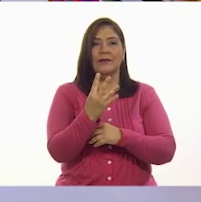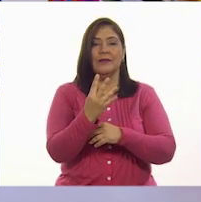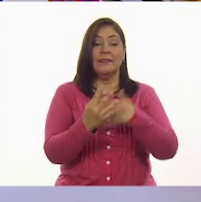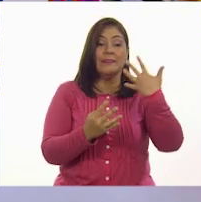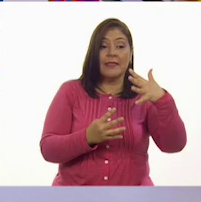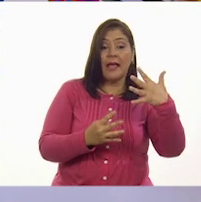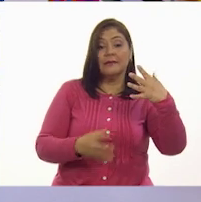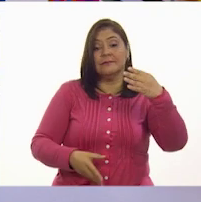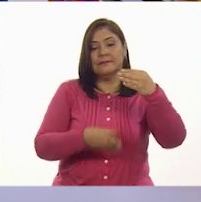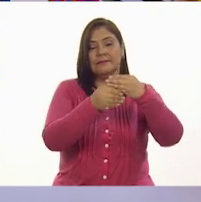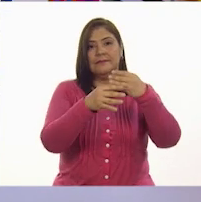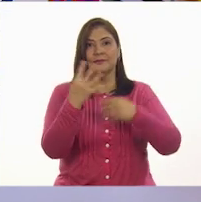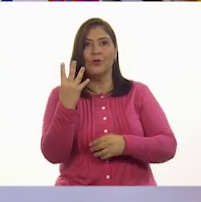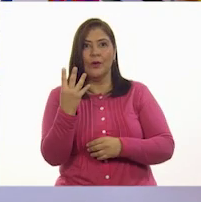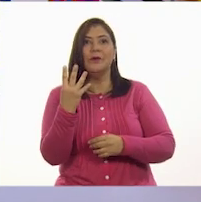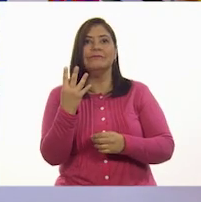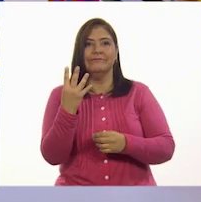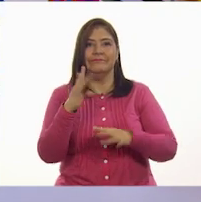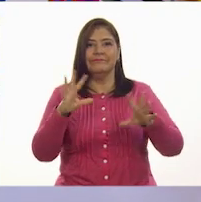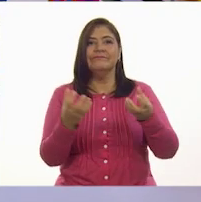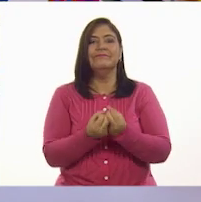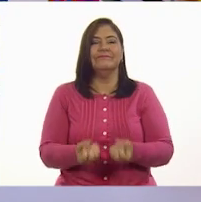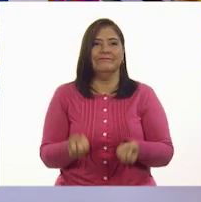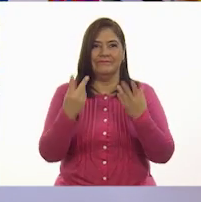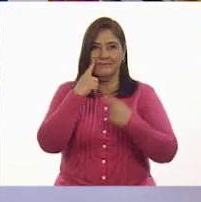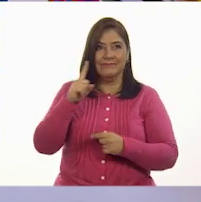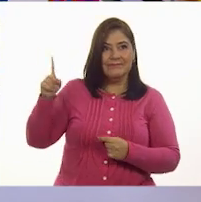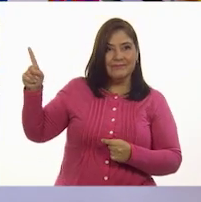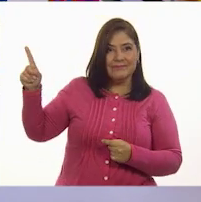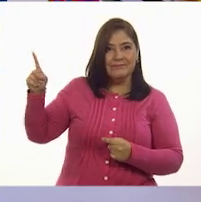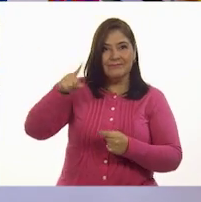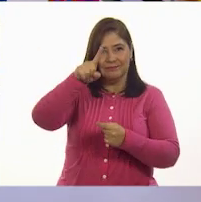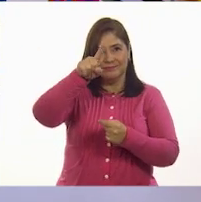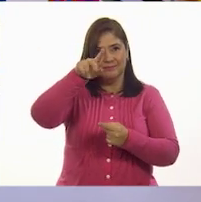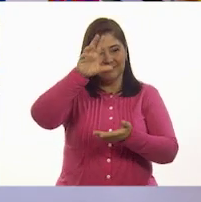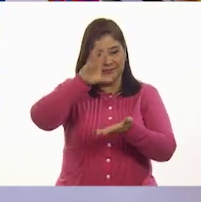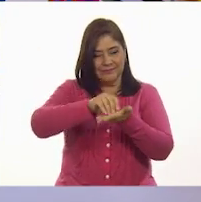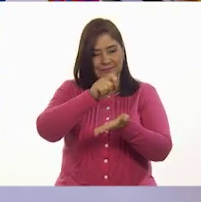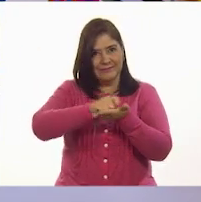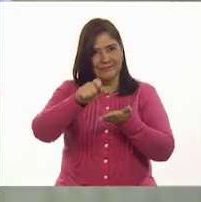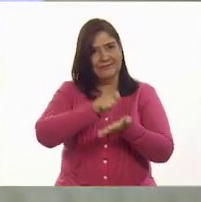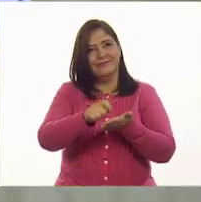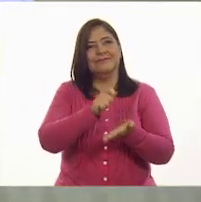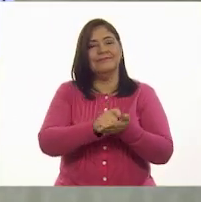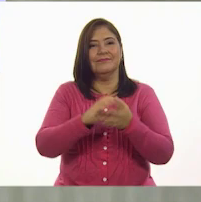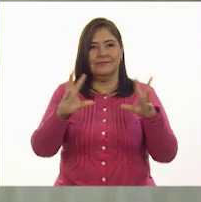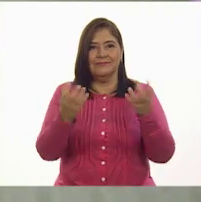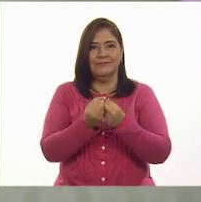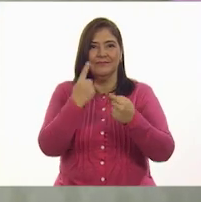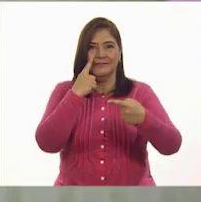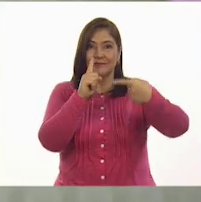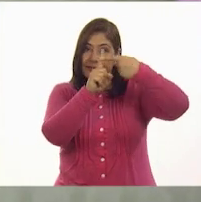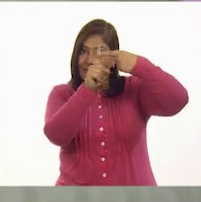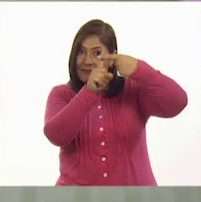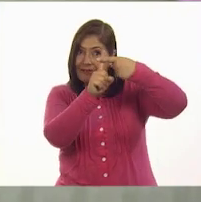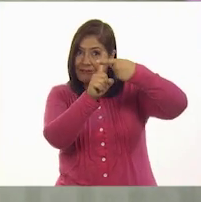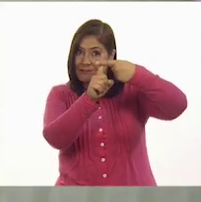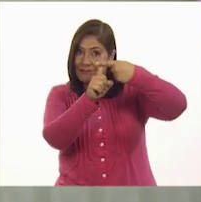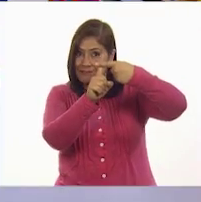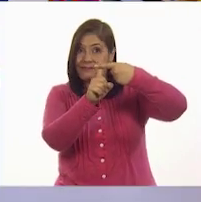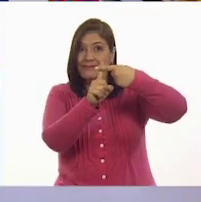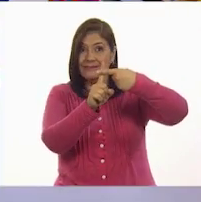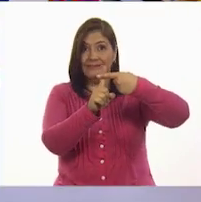será? 10 más 4. ¿Quién...? Escríbelo. Nos tocó trata sumar. De sumar. Uh-huh. Bien.